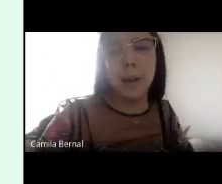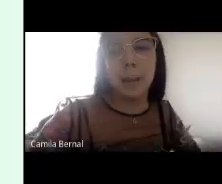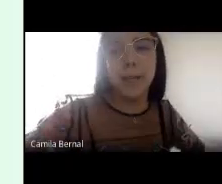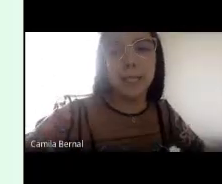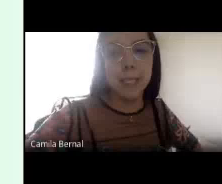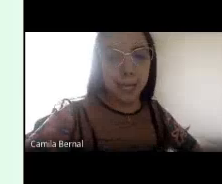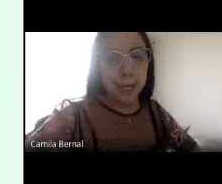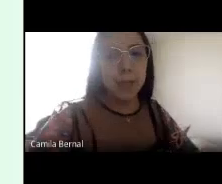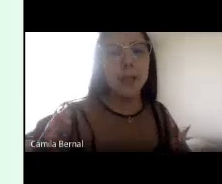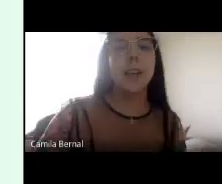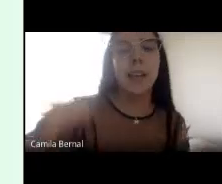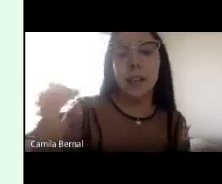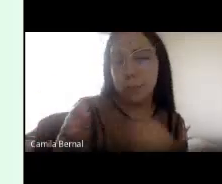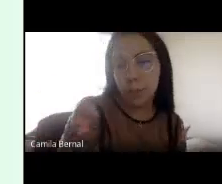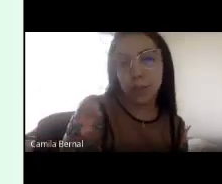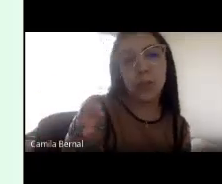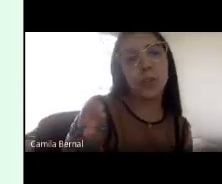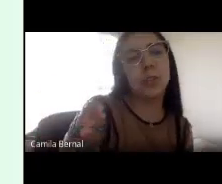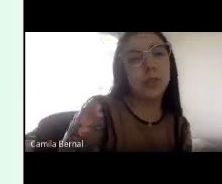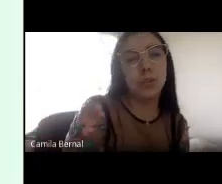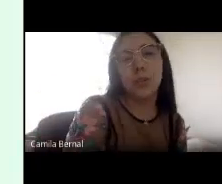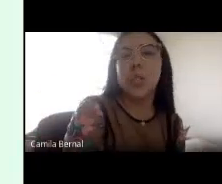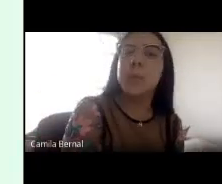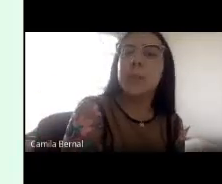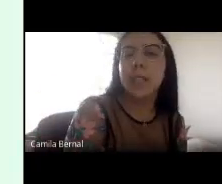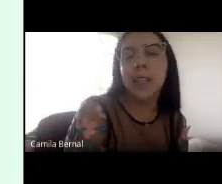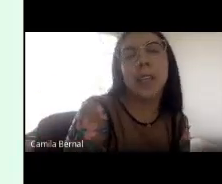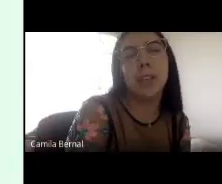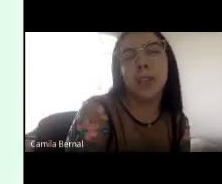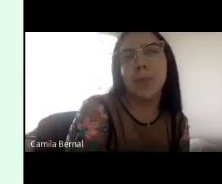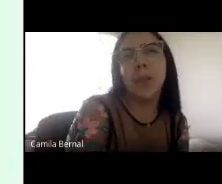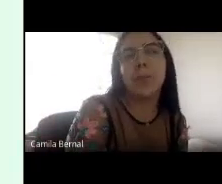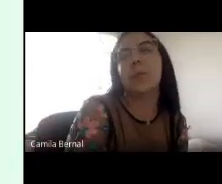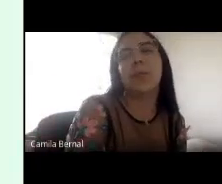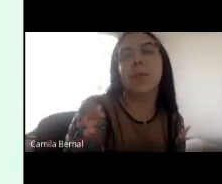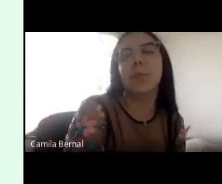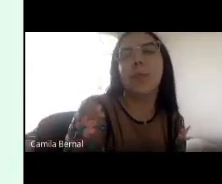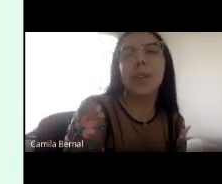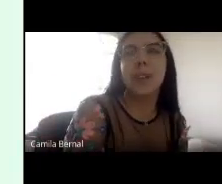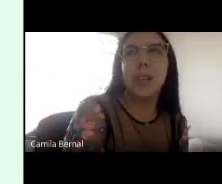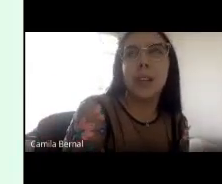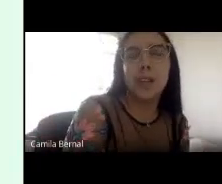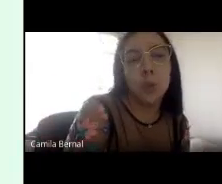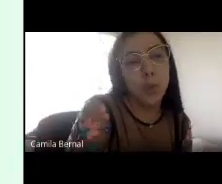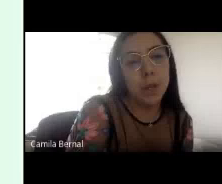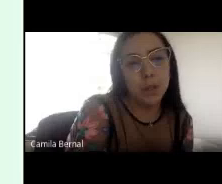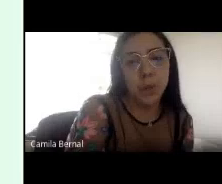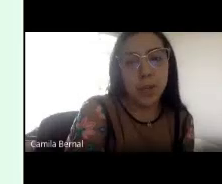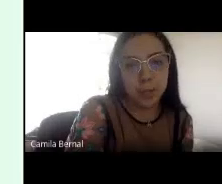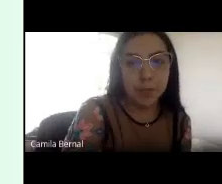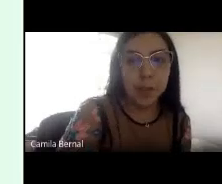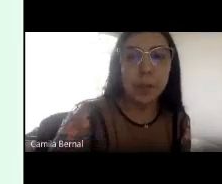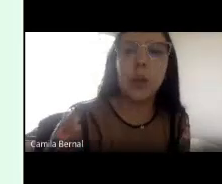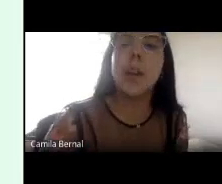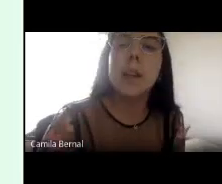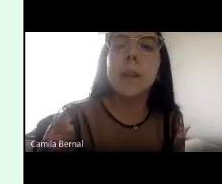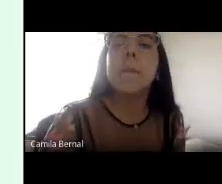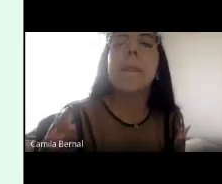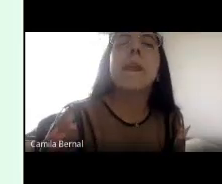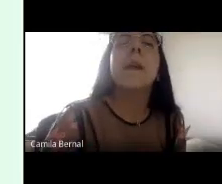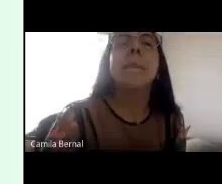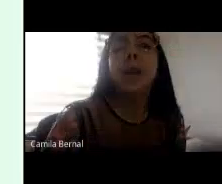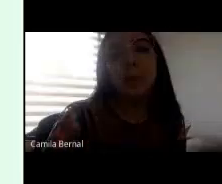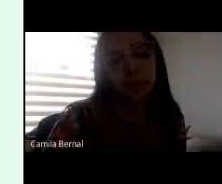de manera presencial. Queremos que todos lo construyamos y que todos veamos cómo nos puede ayudar este filtro de